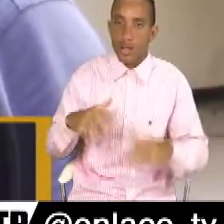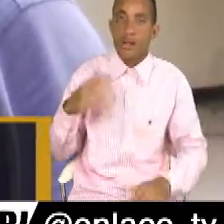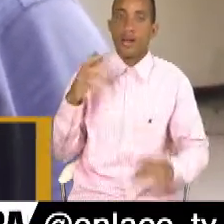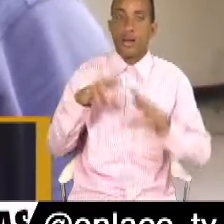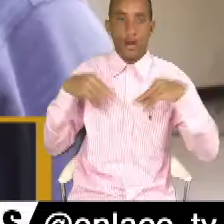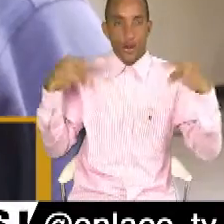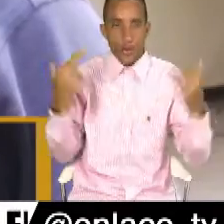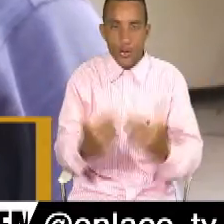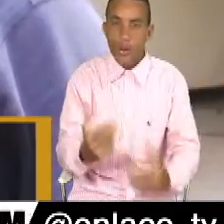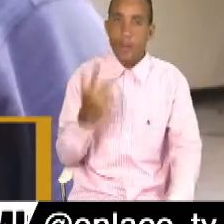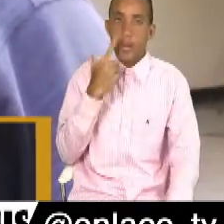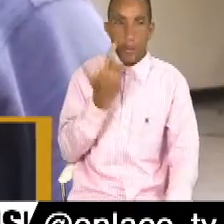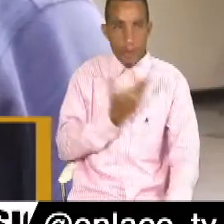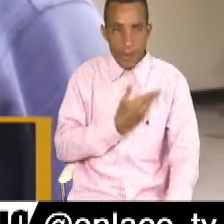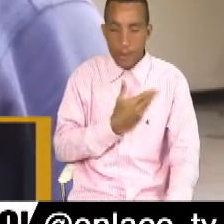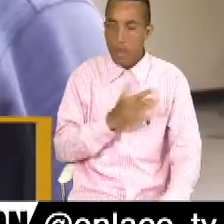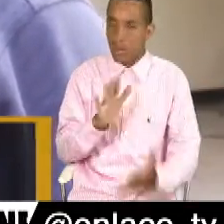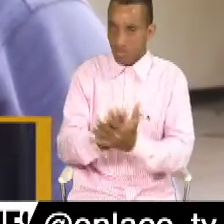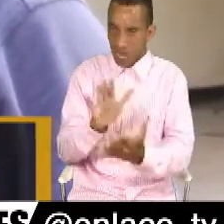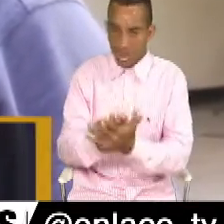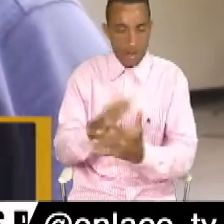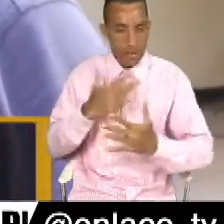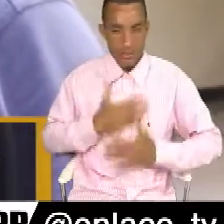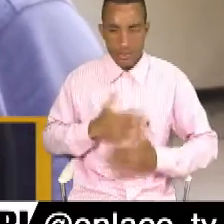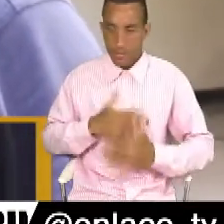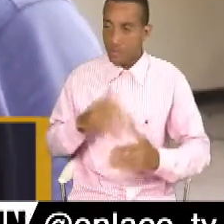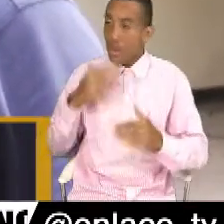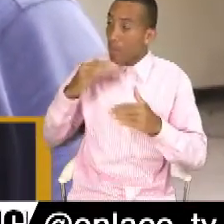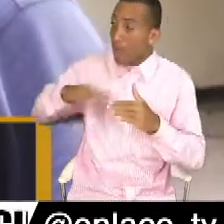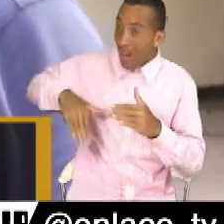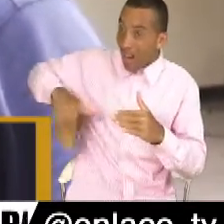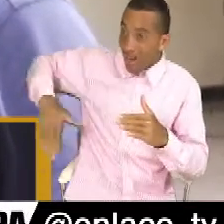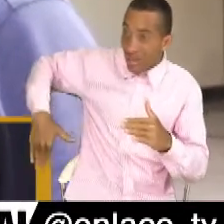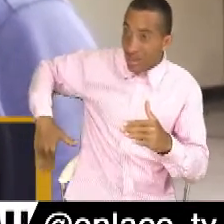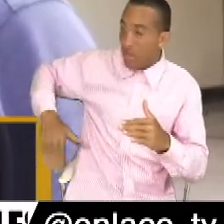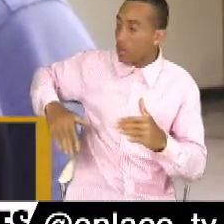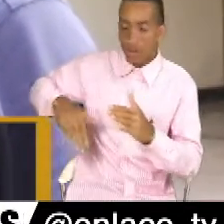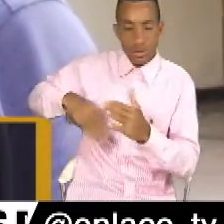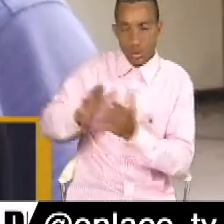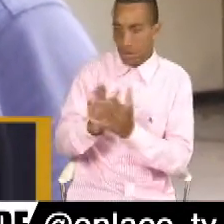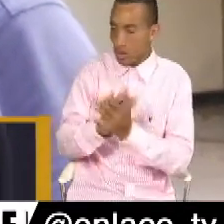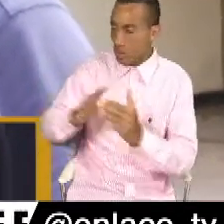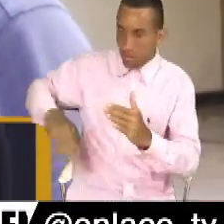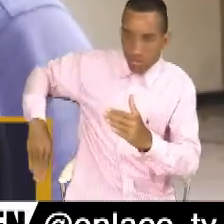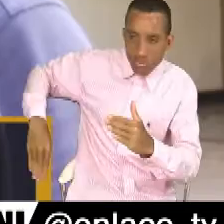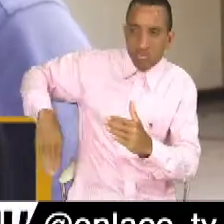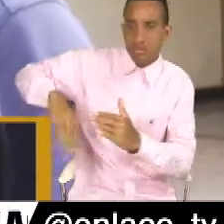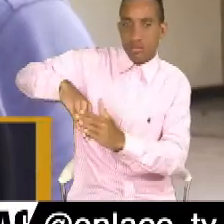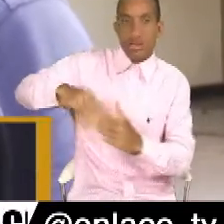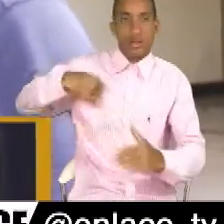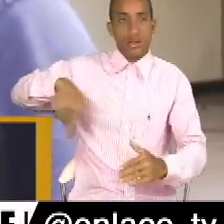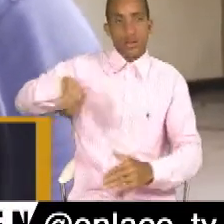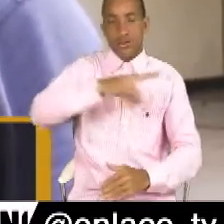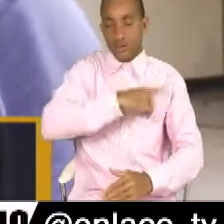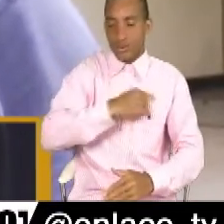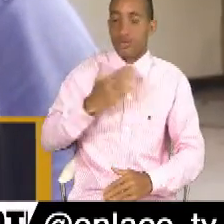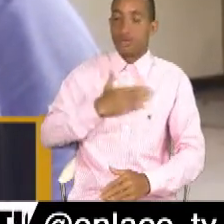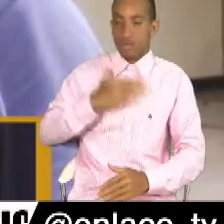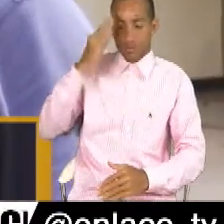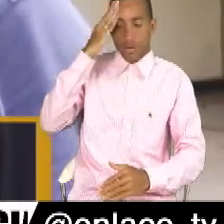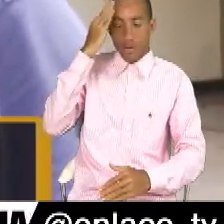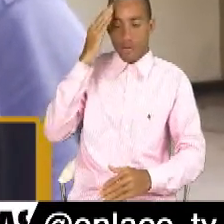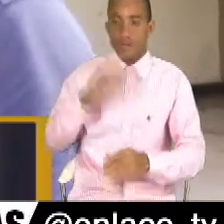ayer, de que el proceso de recuperación lo haremos nosotros porque sabemos que es una obligación moral y